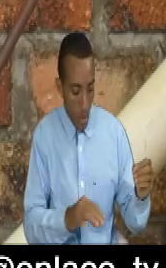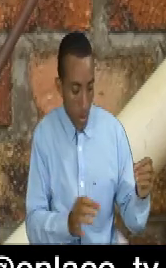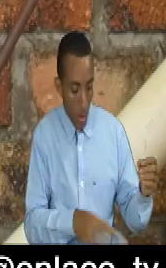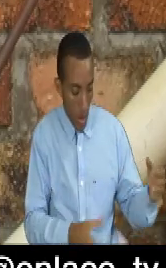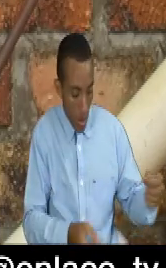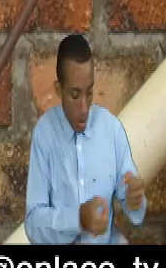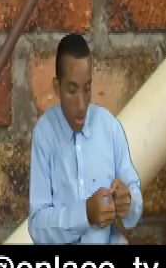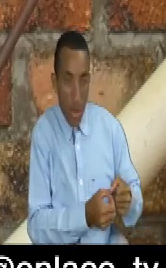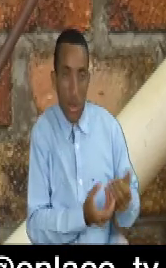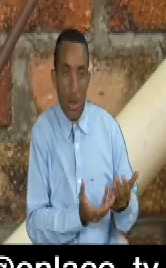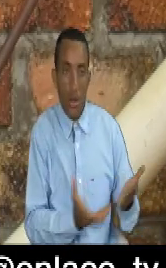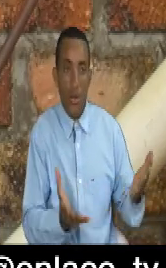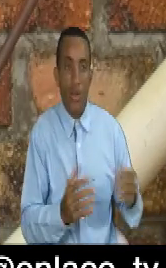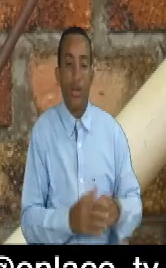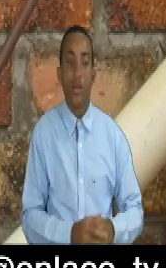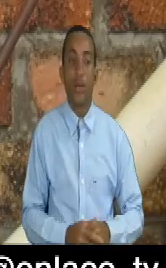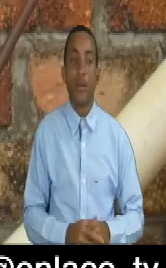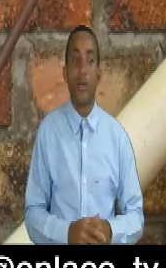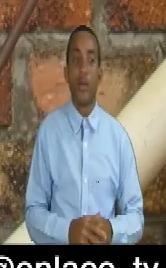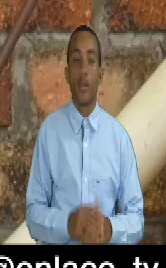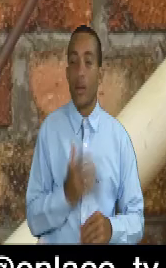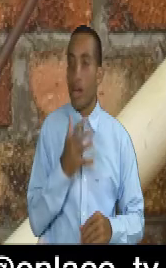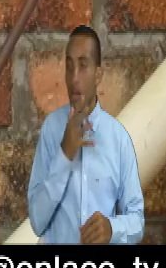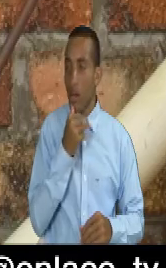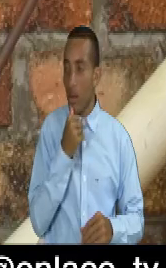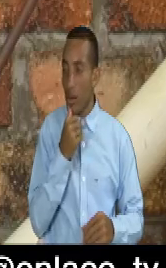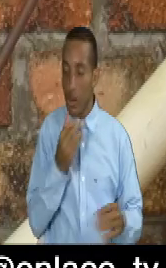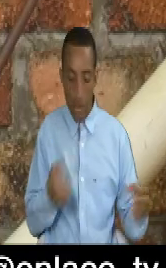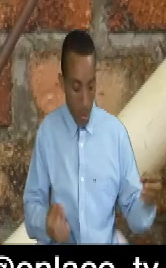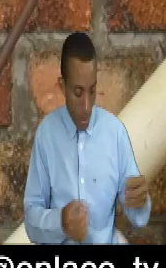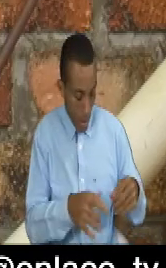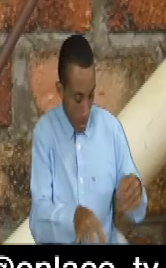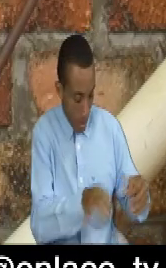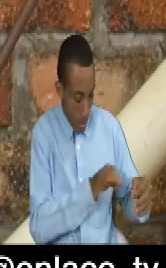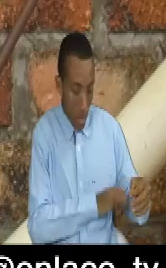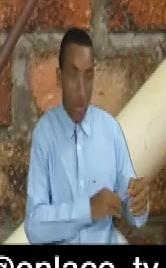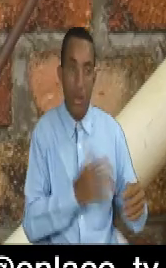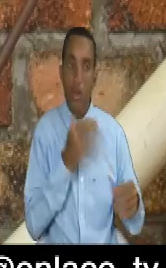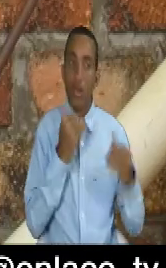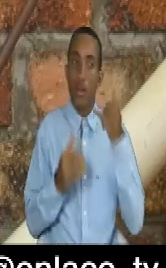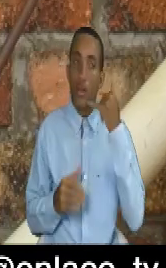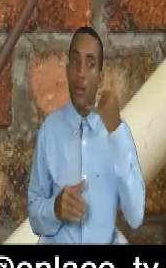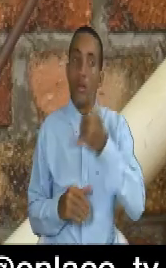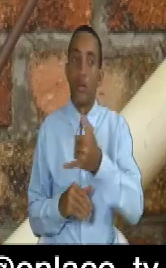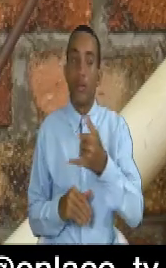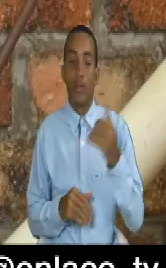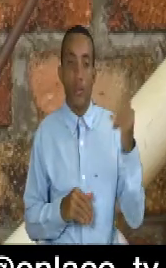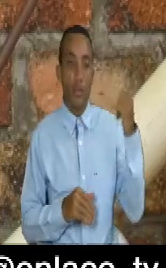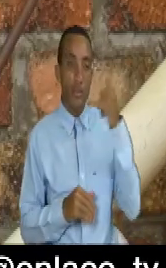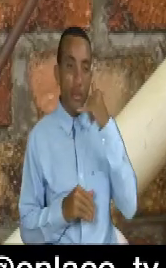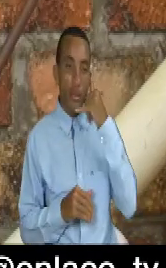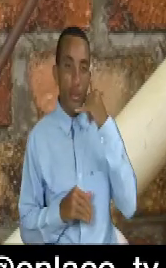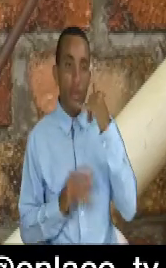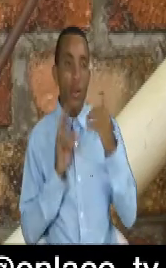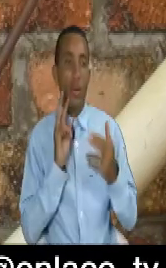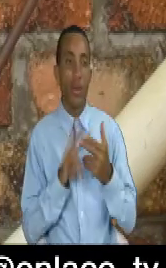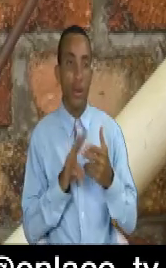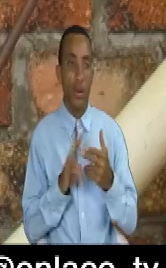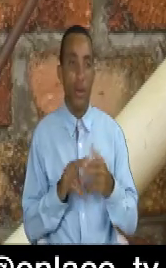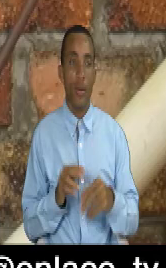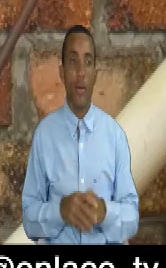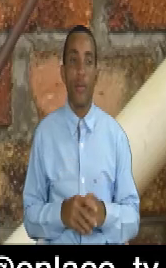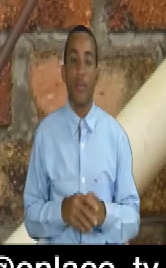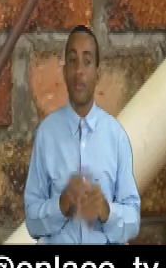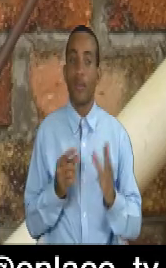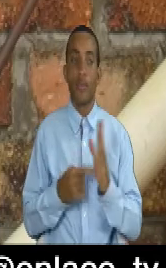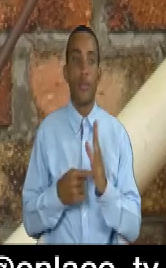y también noto de que esa maleta no estaba. Ella me llamó poniéndome en conocimiento de eso, entonces de